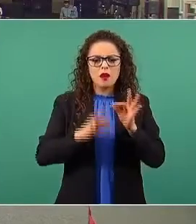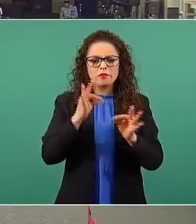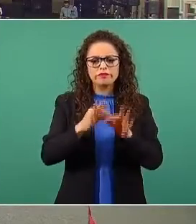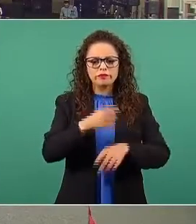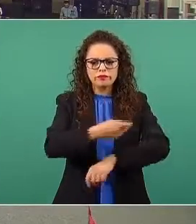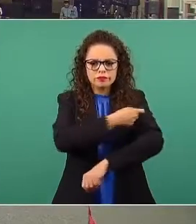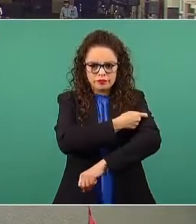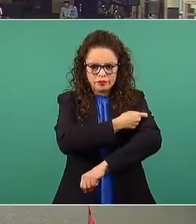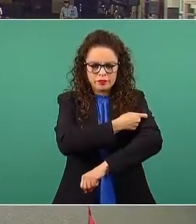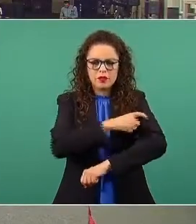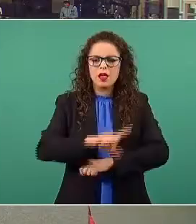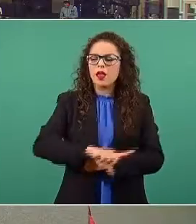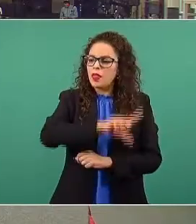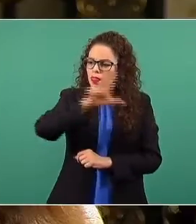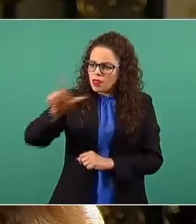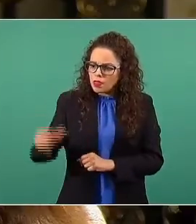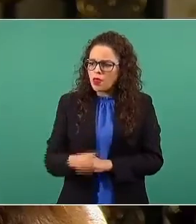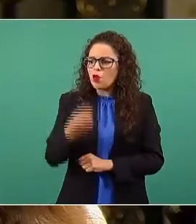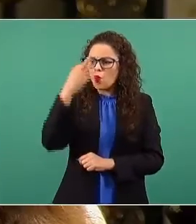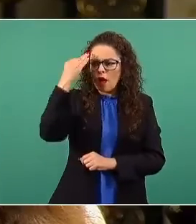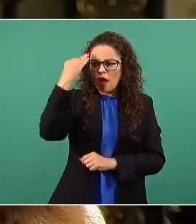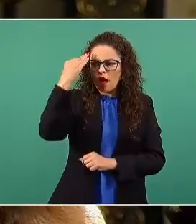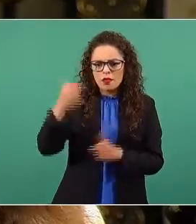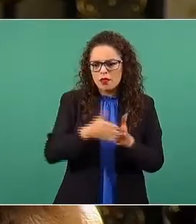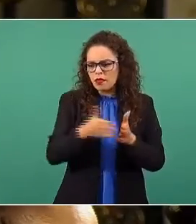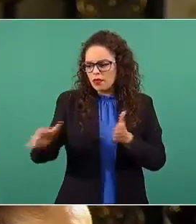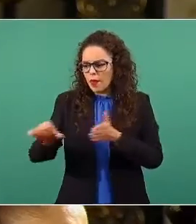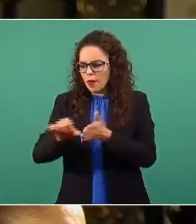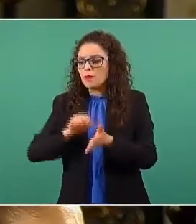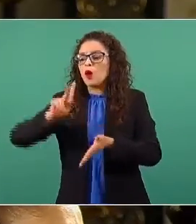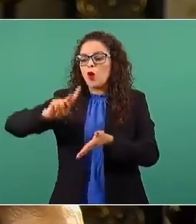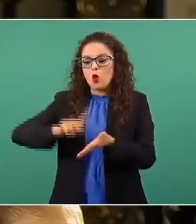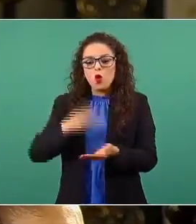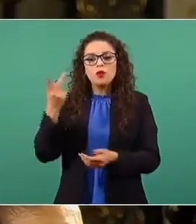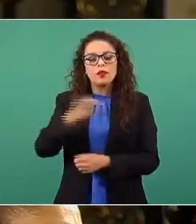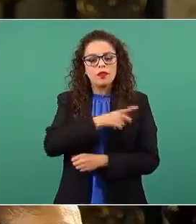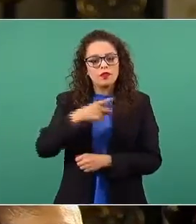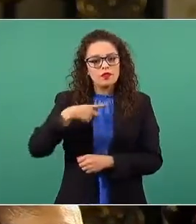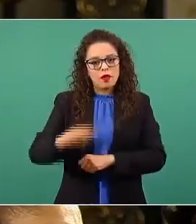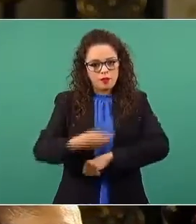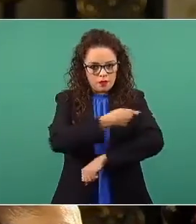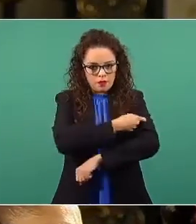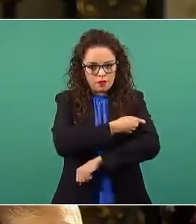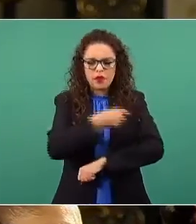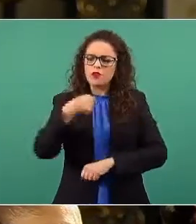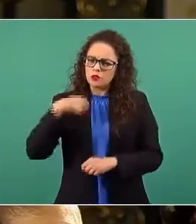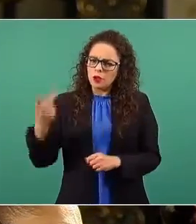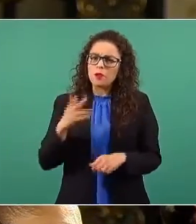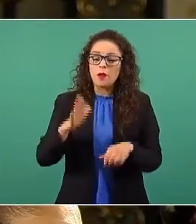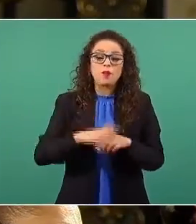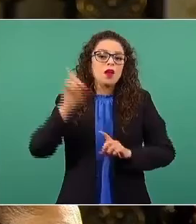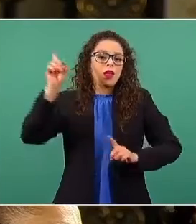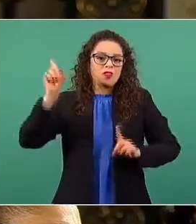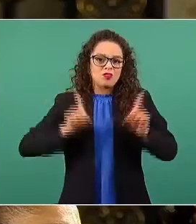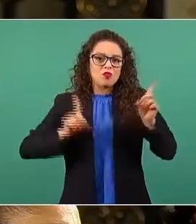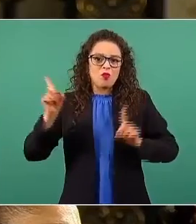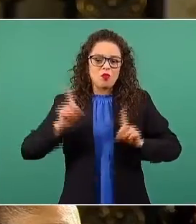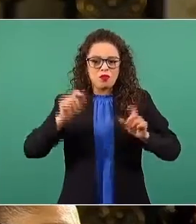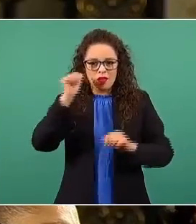es recomendable que se vuelvan a vacunar, sobre todo por estas dudas que hay a nivel nacional? Y a los que ya les